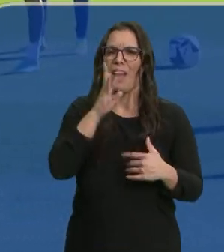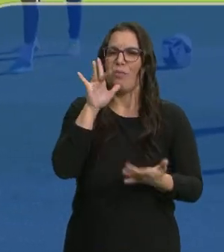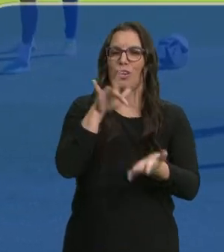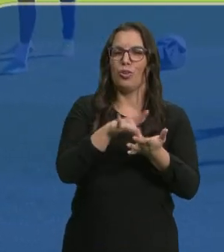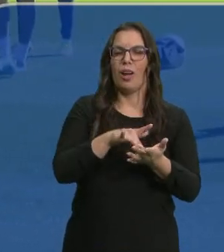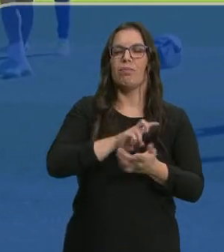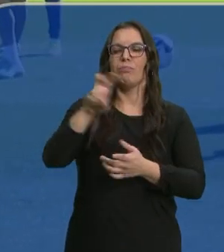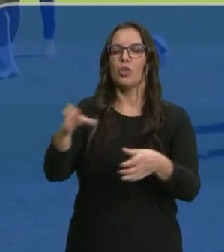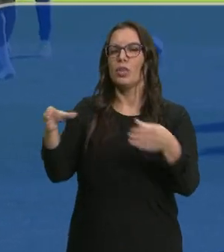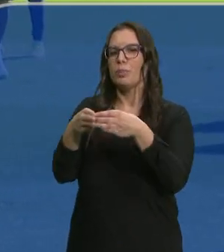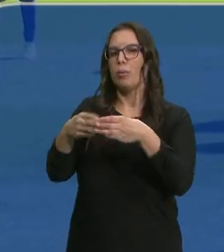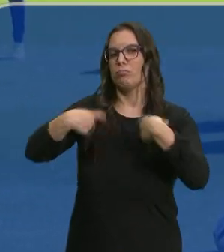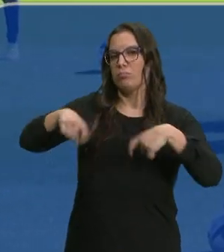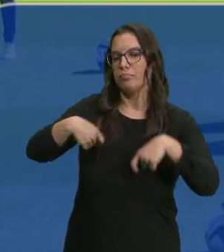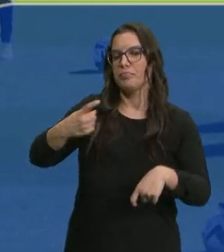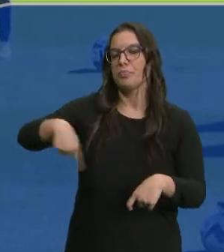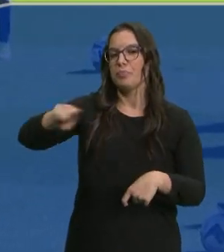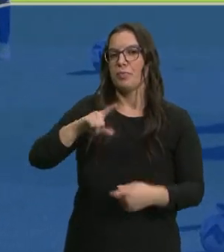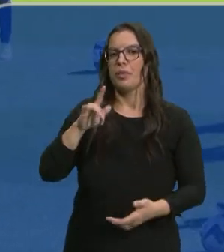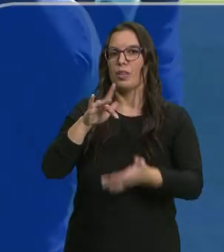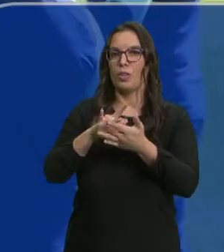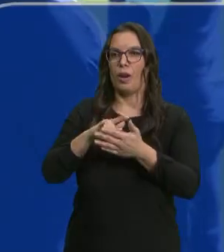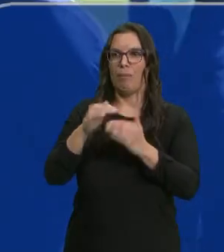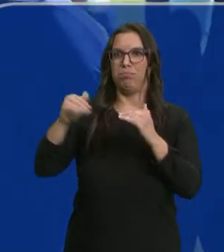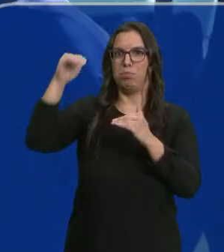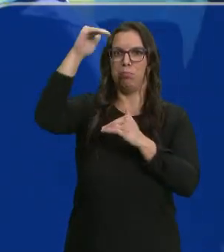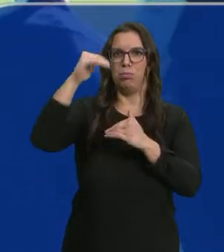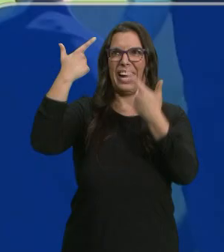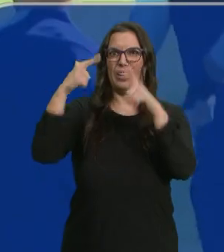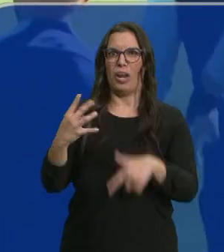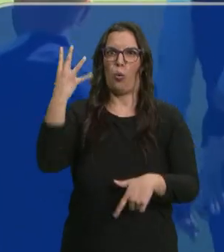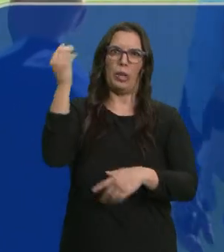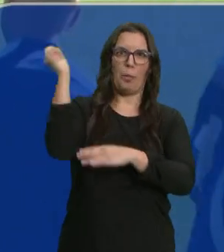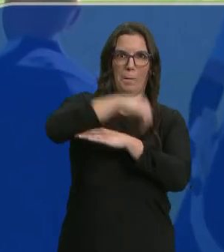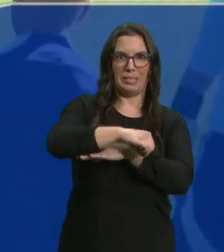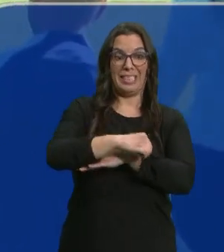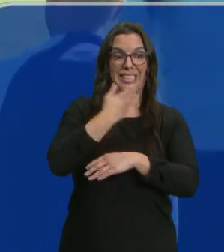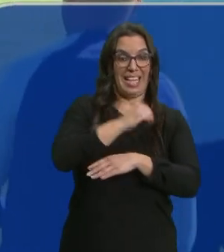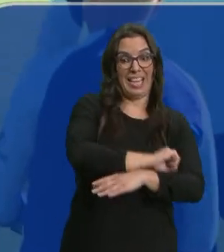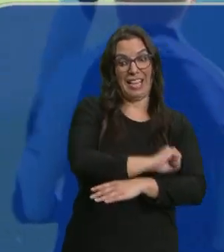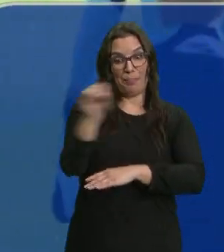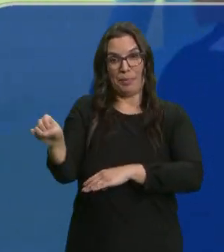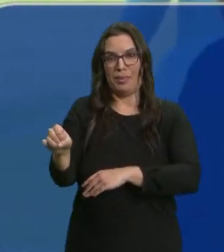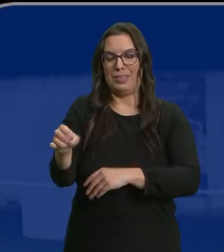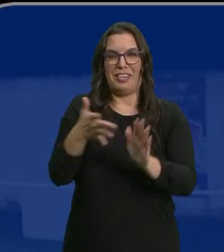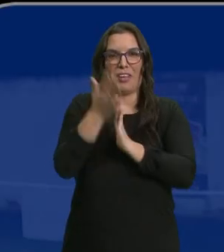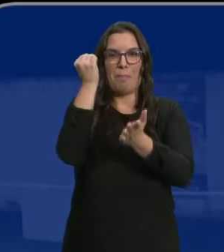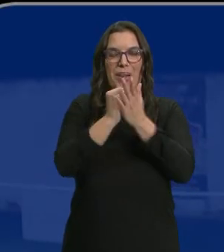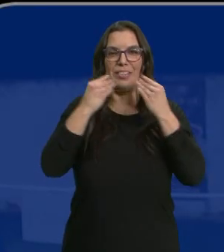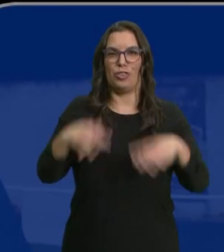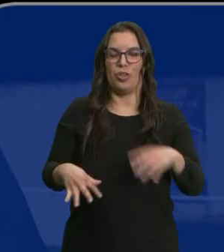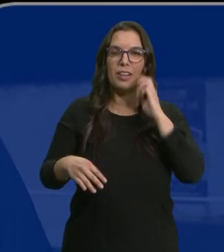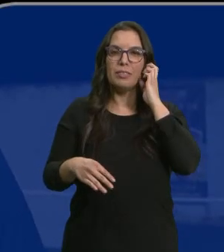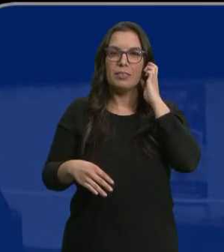toca hablar de su rival. El conjunto rojiblanco milita 4 categorías por encima de los aznamantinos. Ganar sería histórico. Para mí hubo una gesta en el fútbol que fue